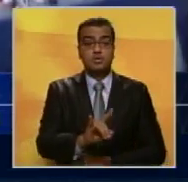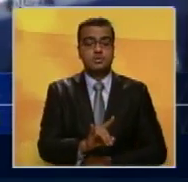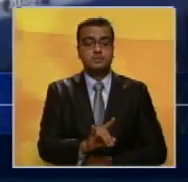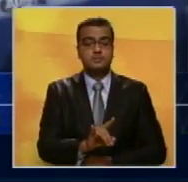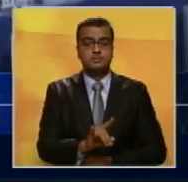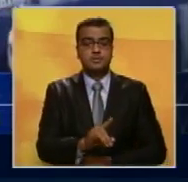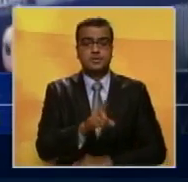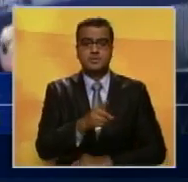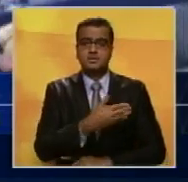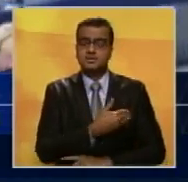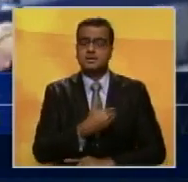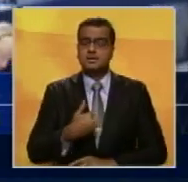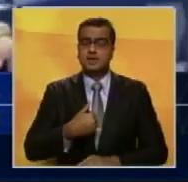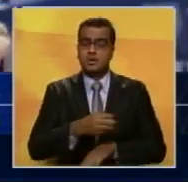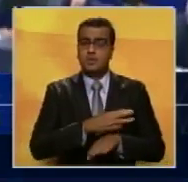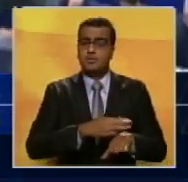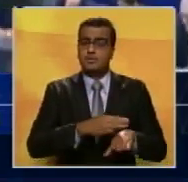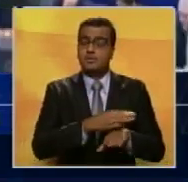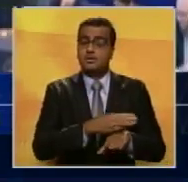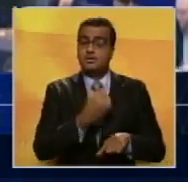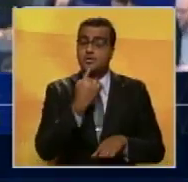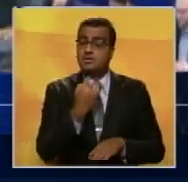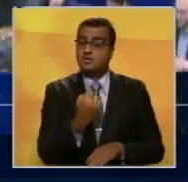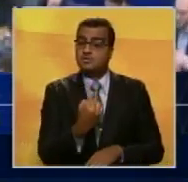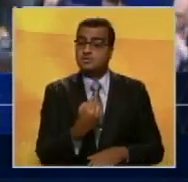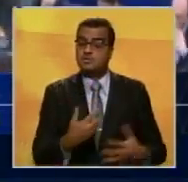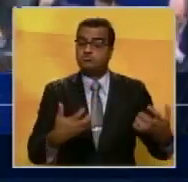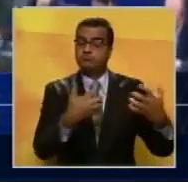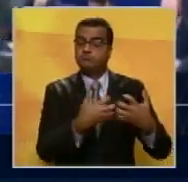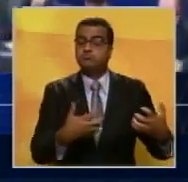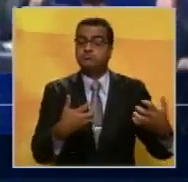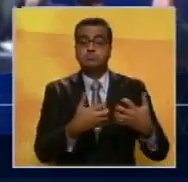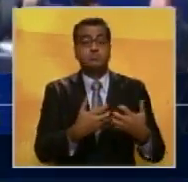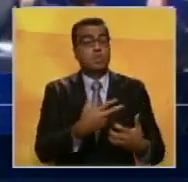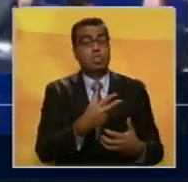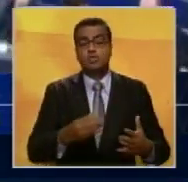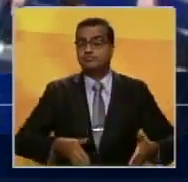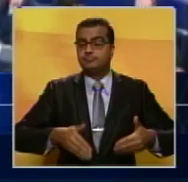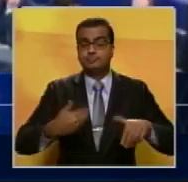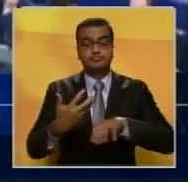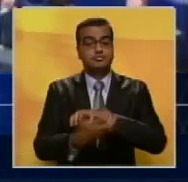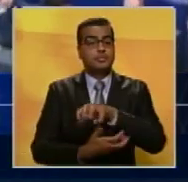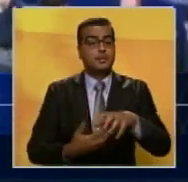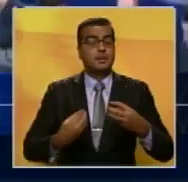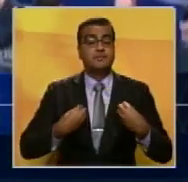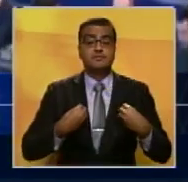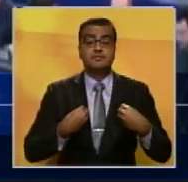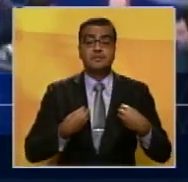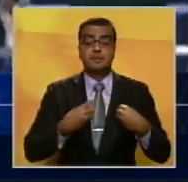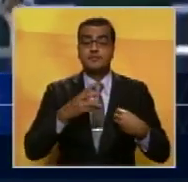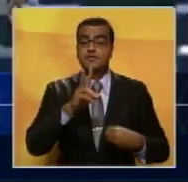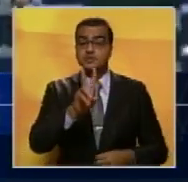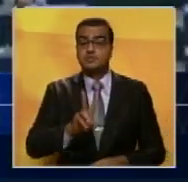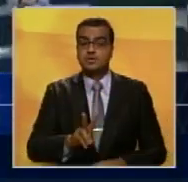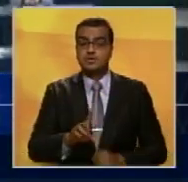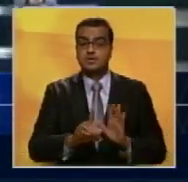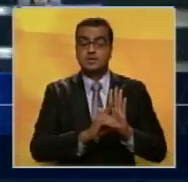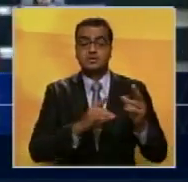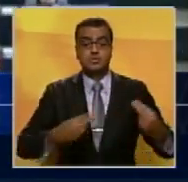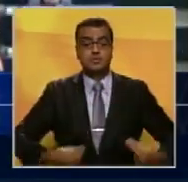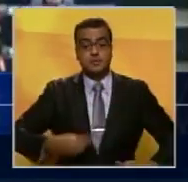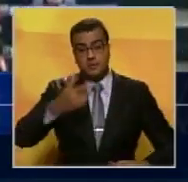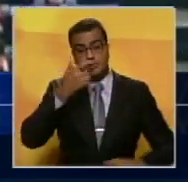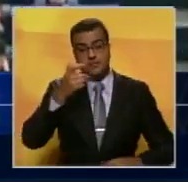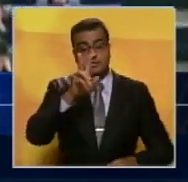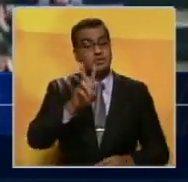en el que se prevé que los ministros subrayen que la violencia no resolverá la crisis que vive Venezuela y que los derechos humanos del